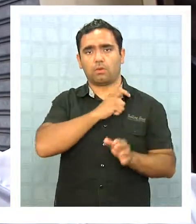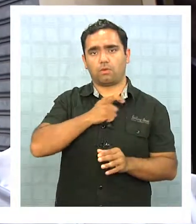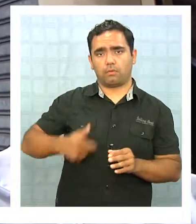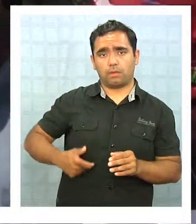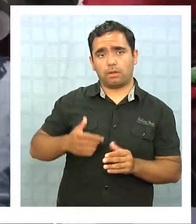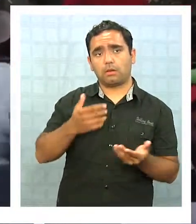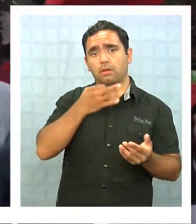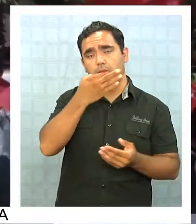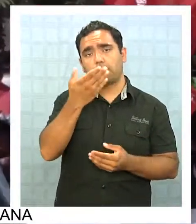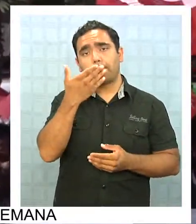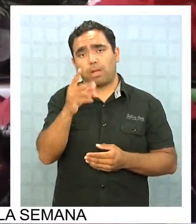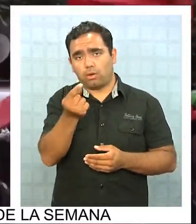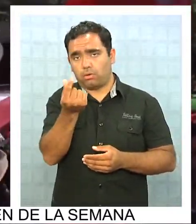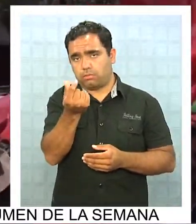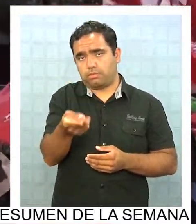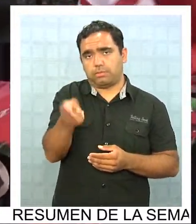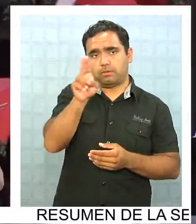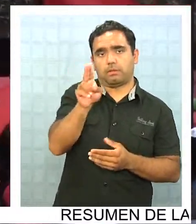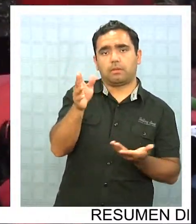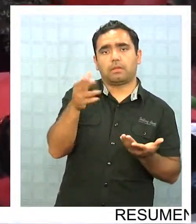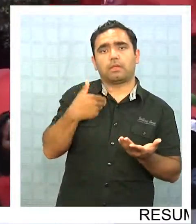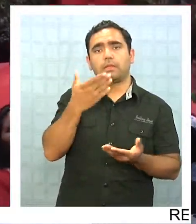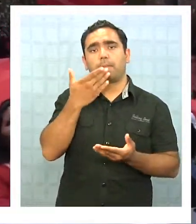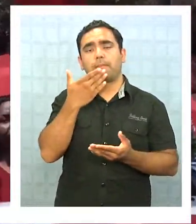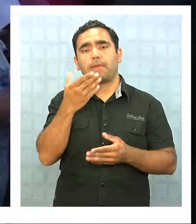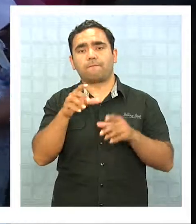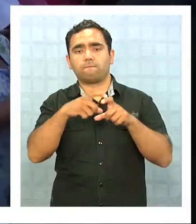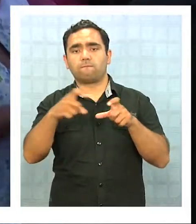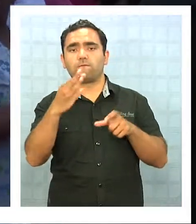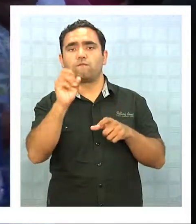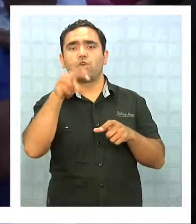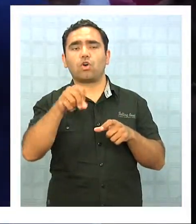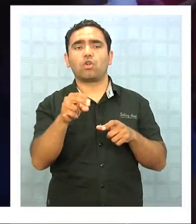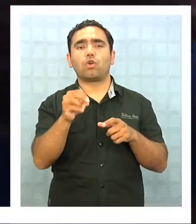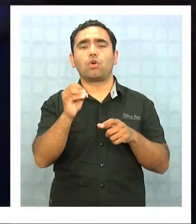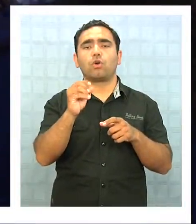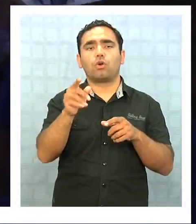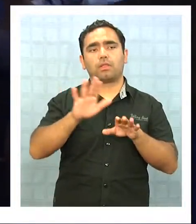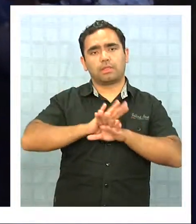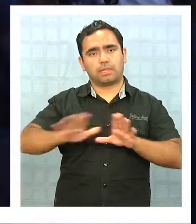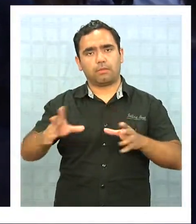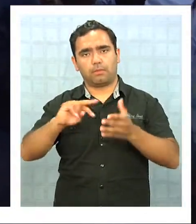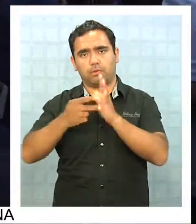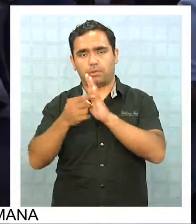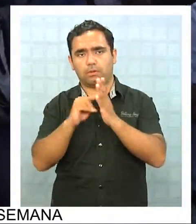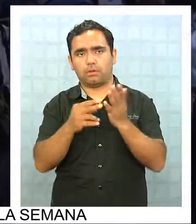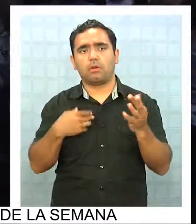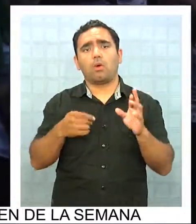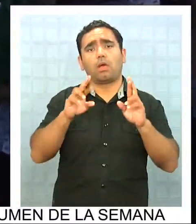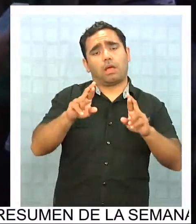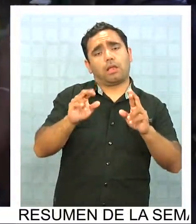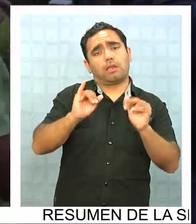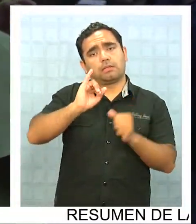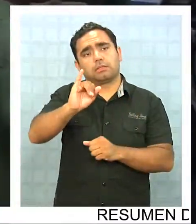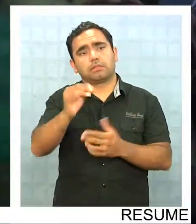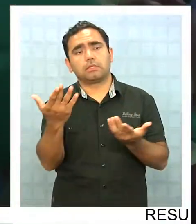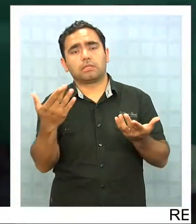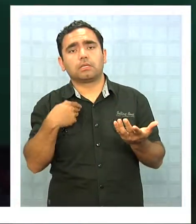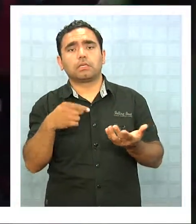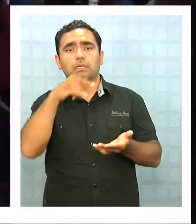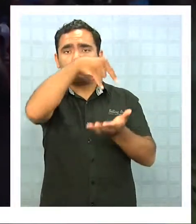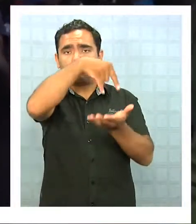mejorar el reajuste y mejorar los bonos de términos de conflicto y otros más. La verdad es que esperamos que eso sea así y que el Parlamento